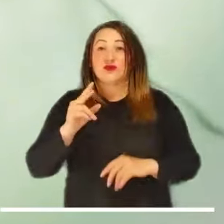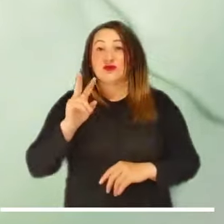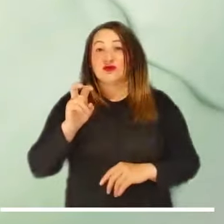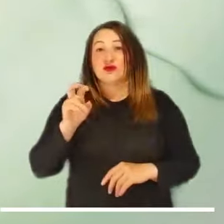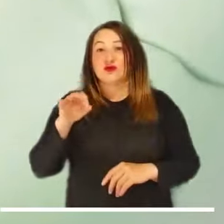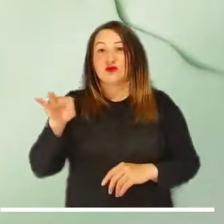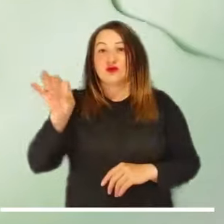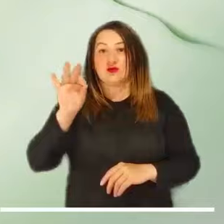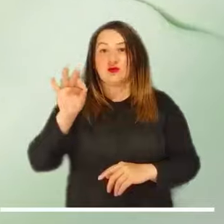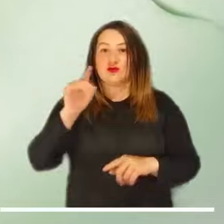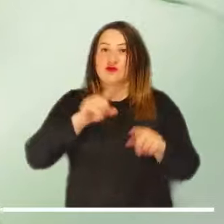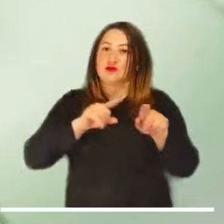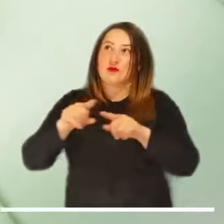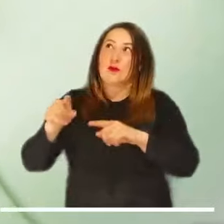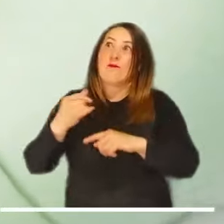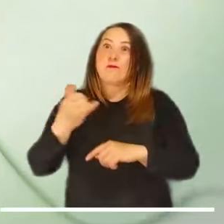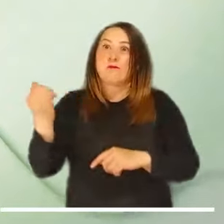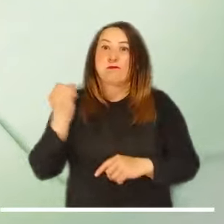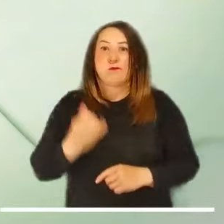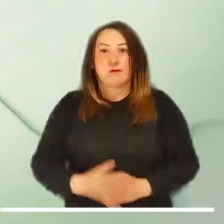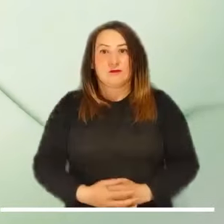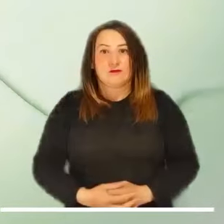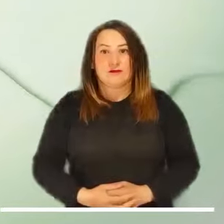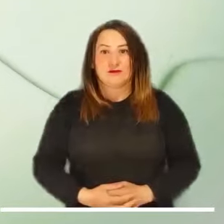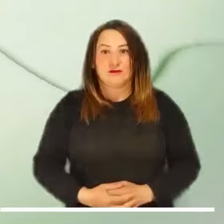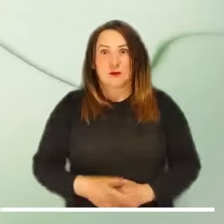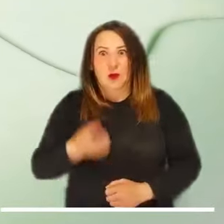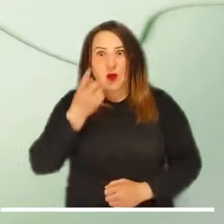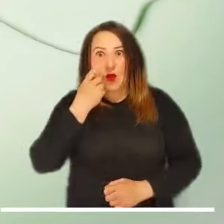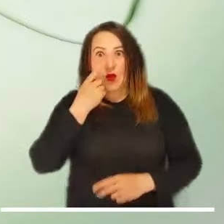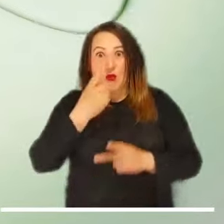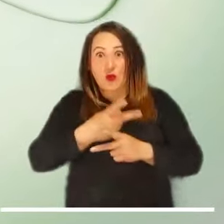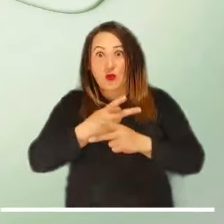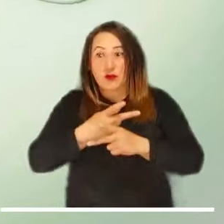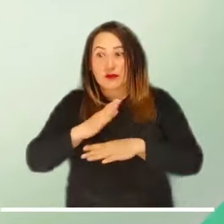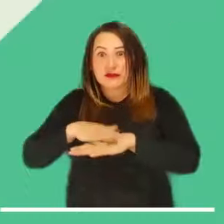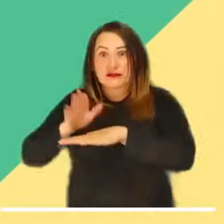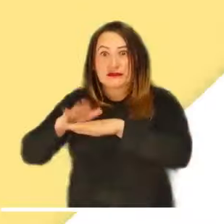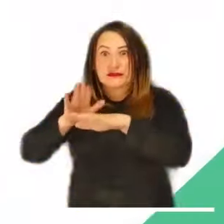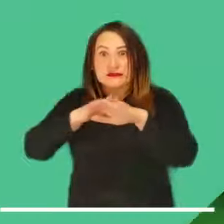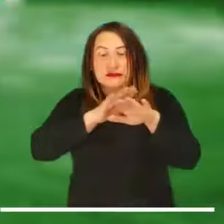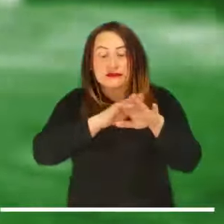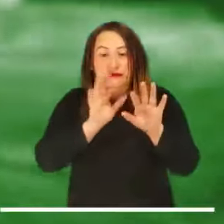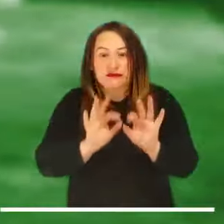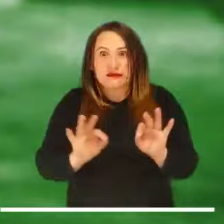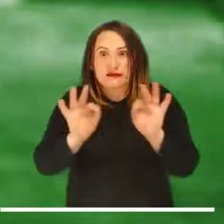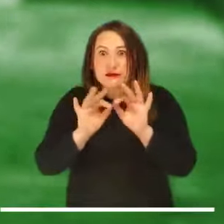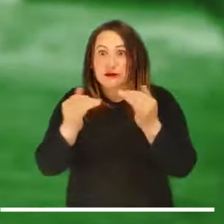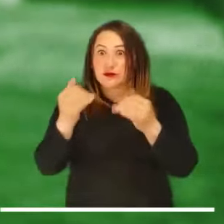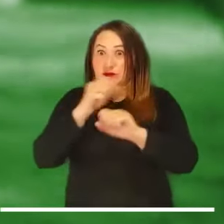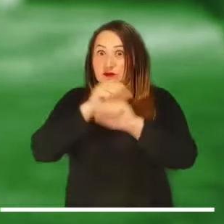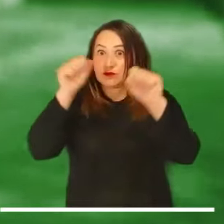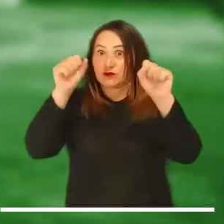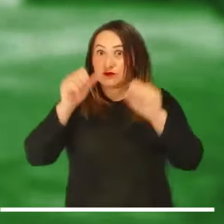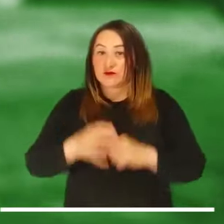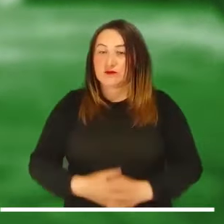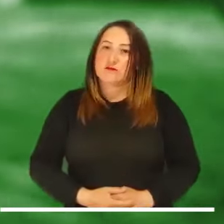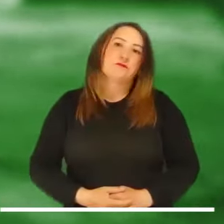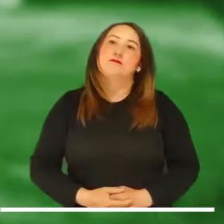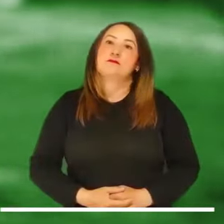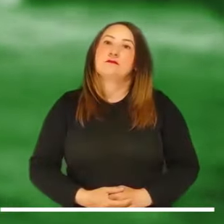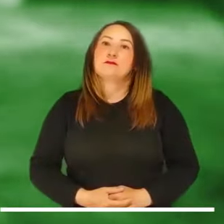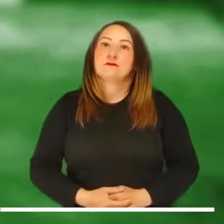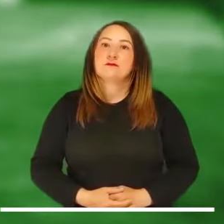las temperaturas podrían bajar hasta los 7 grados en algunos sectores. Muy atentos a las alertas